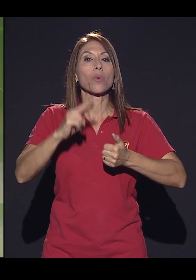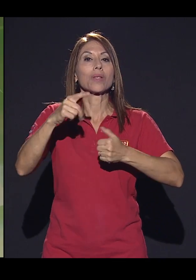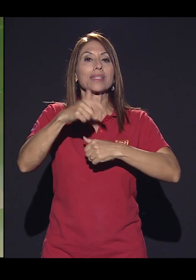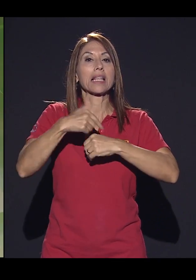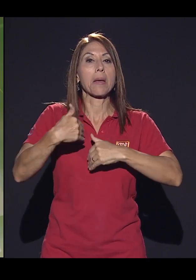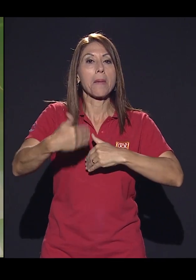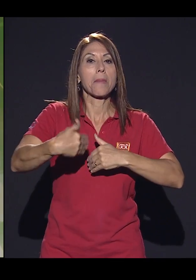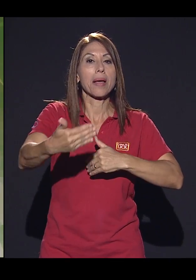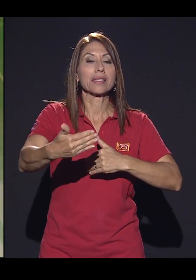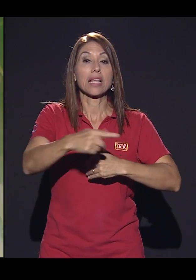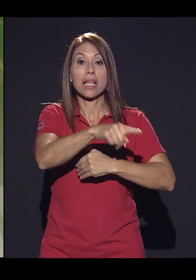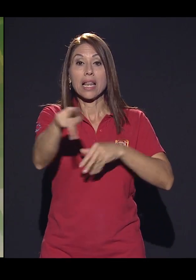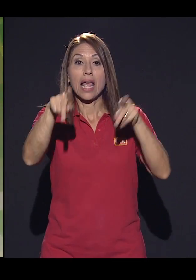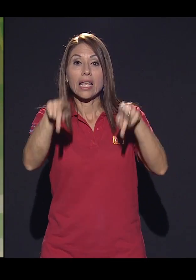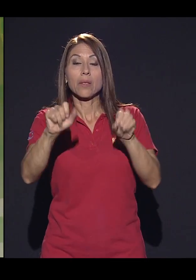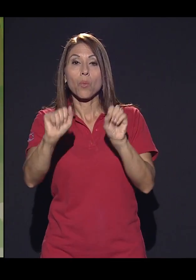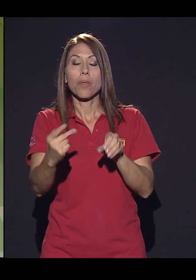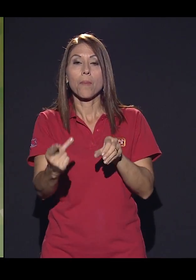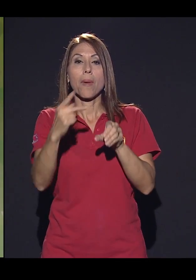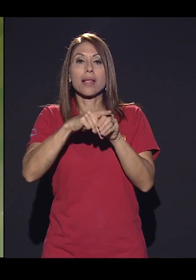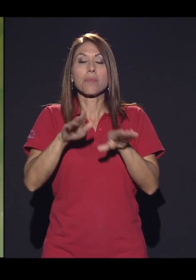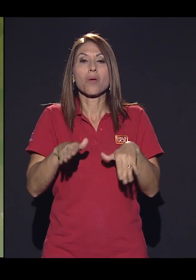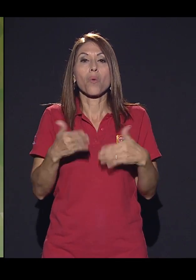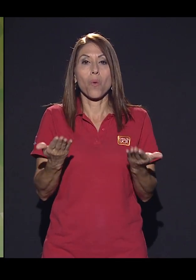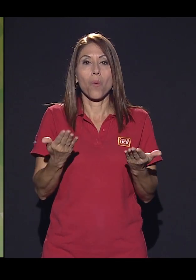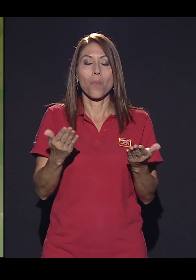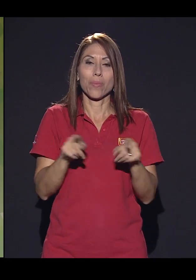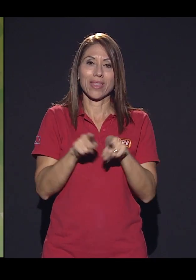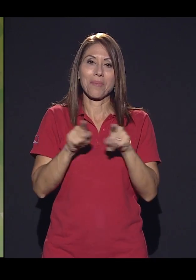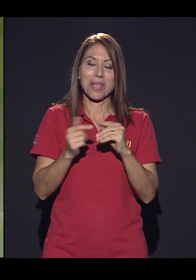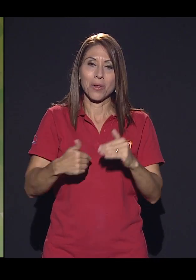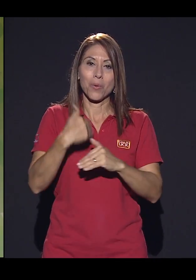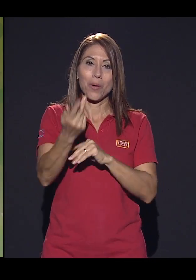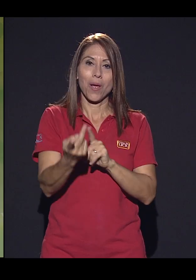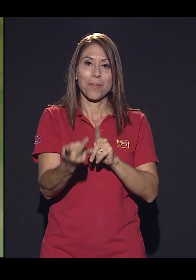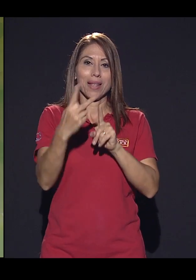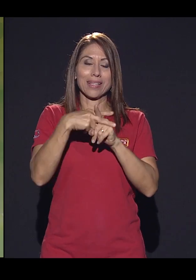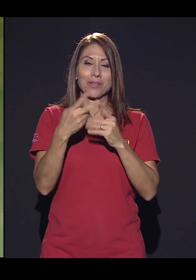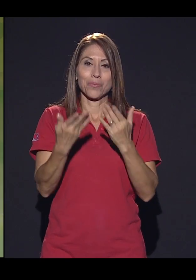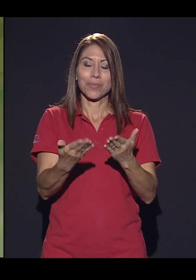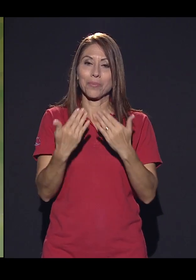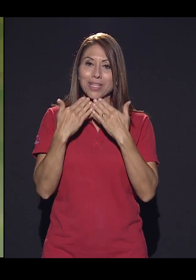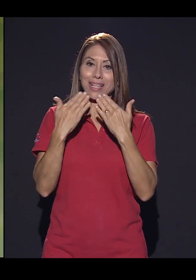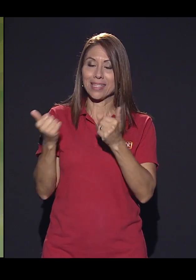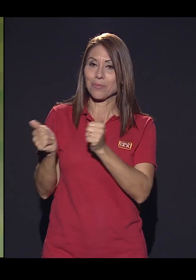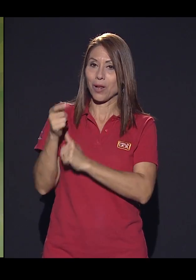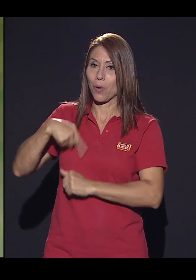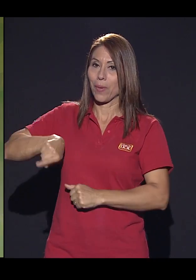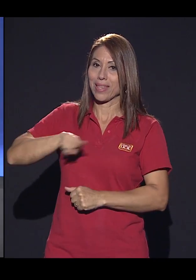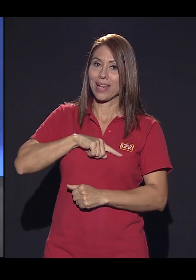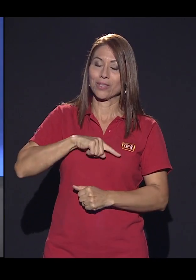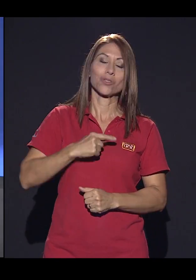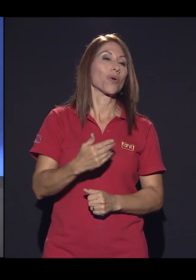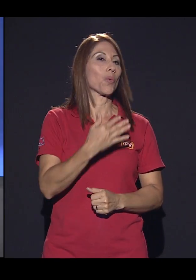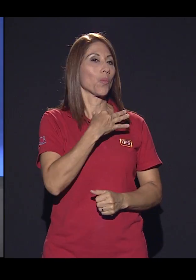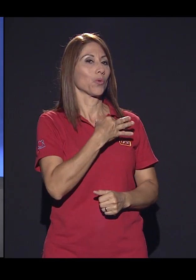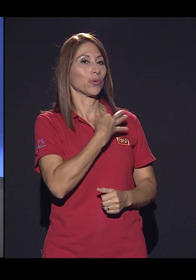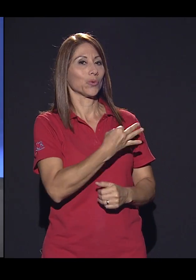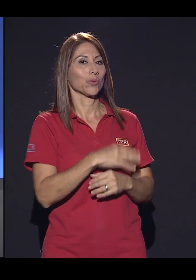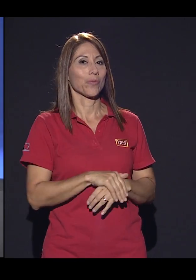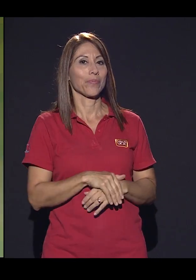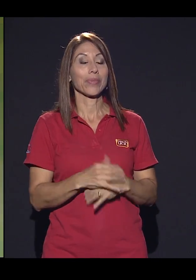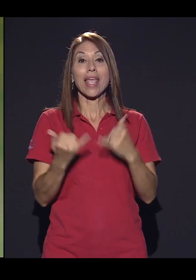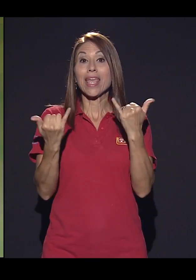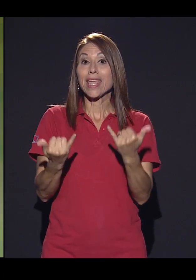segundas etapas y cómo la gente puede participar del procedimiento y también luego de la aplicación del mecanismo. Muchas gracias por acompañarnos. Mucho